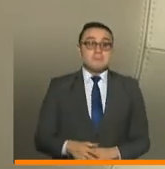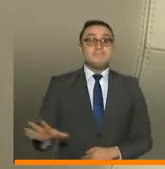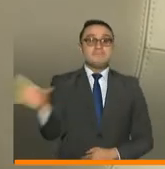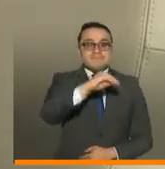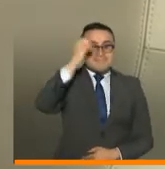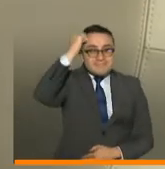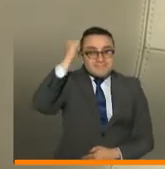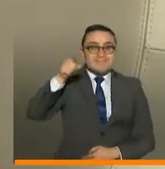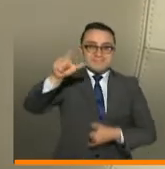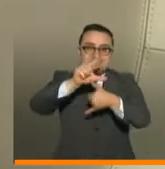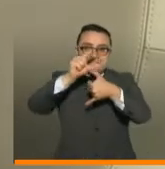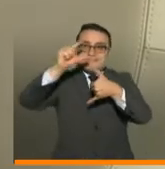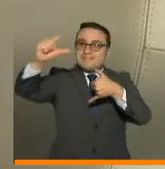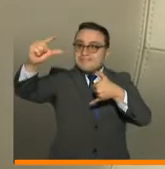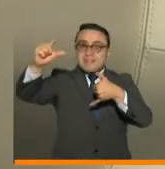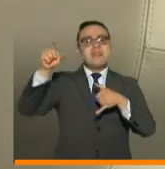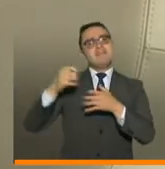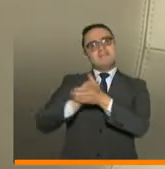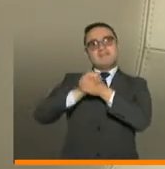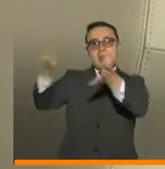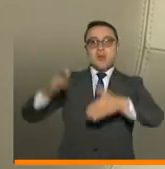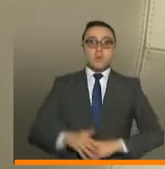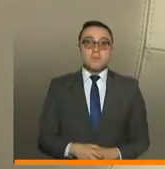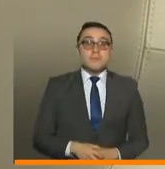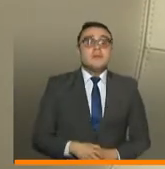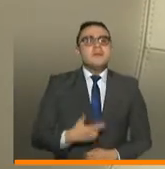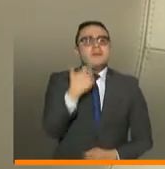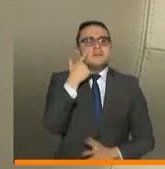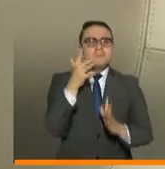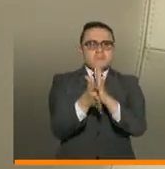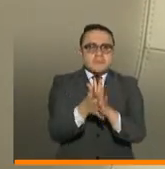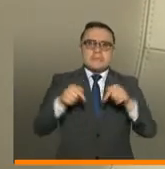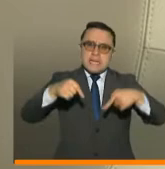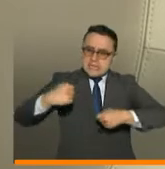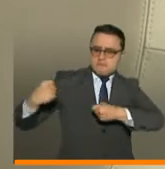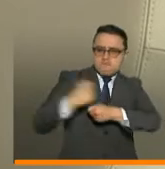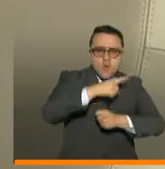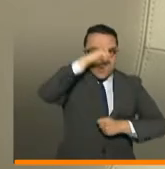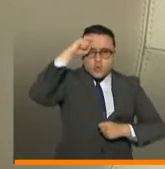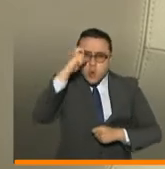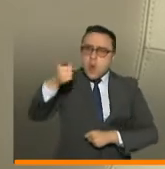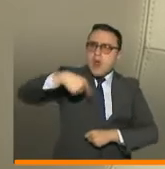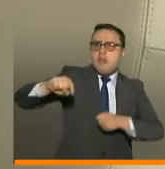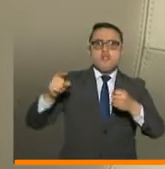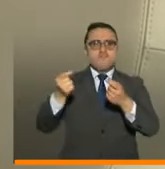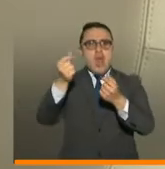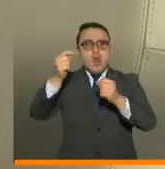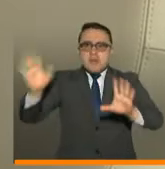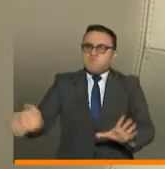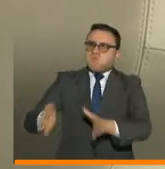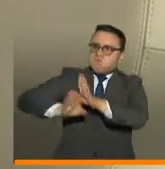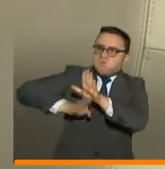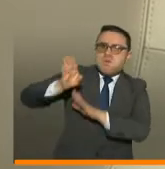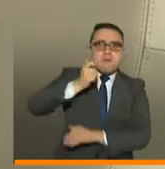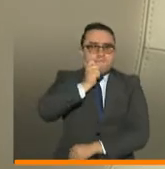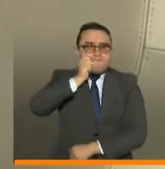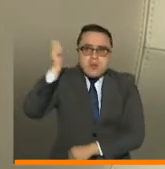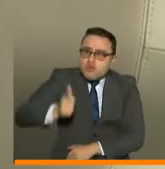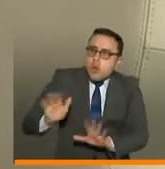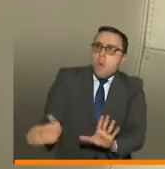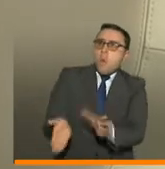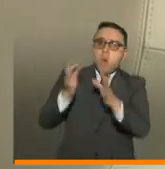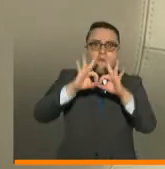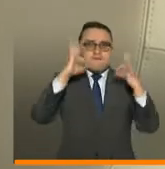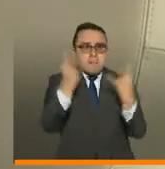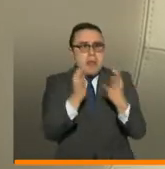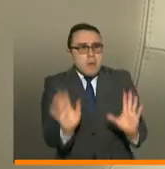saludo. Estamos mirando cada uno de los aspectos que pueda contribuir con su bienestar, con poder reactivarse personalmente, familiarmente y